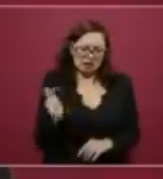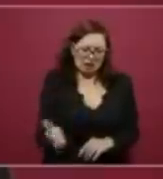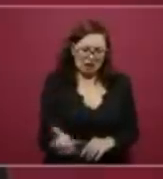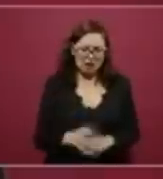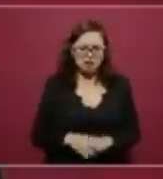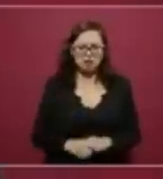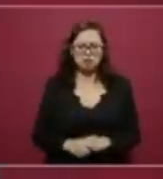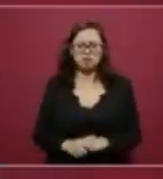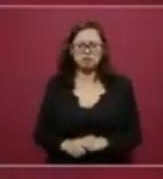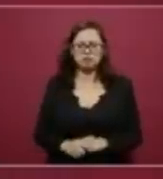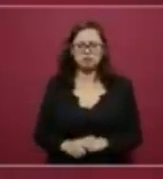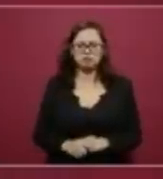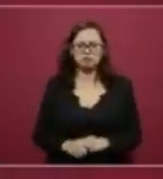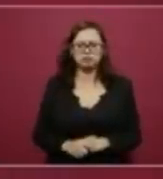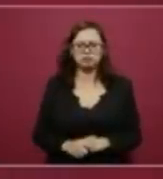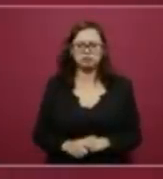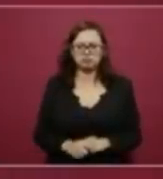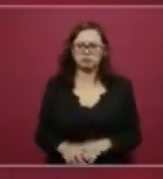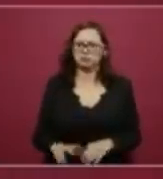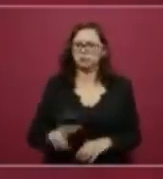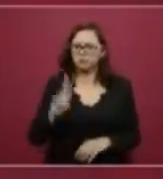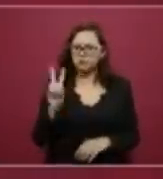porque sería muy interesante,